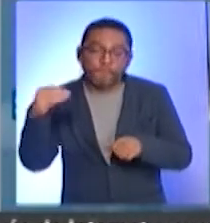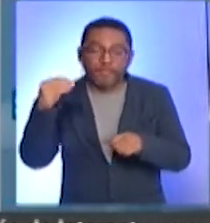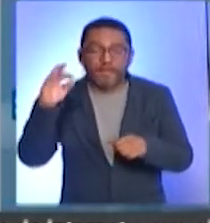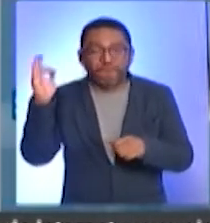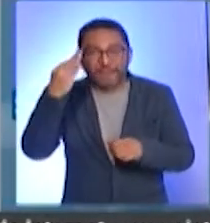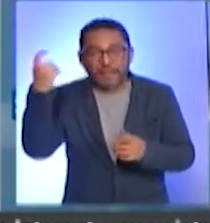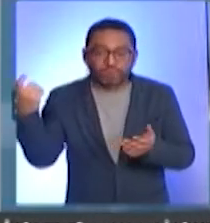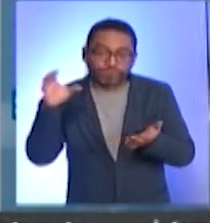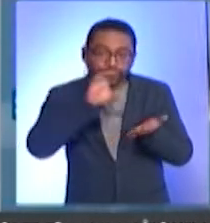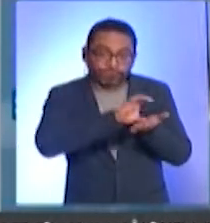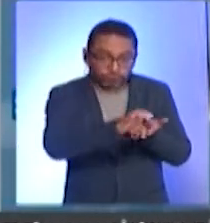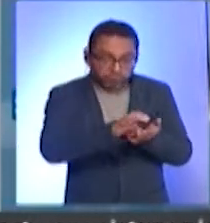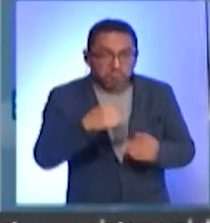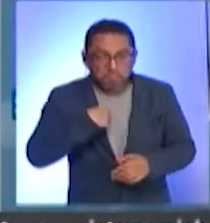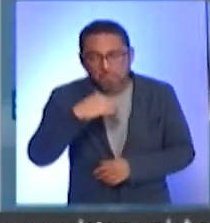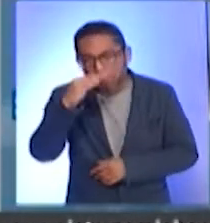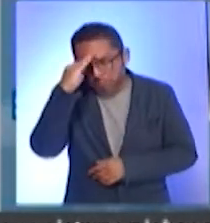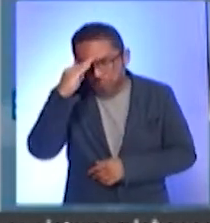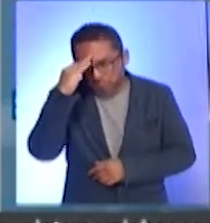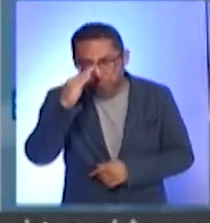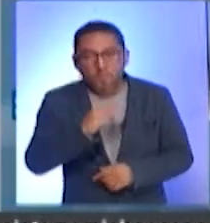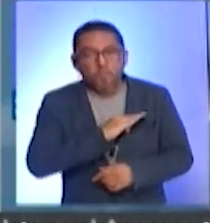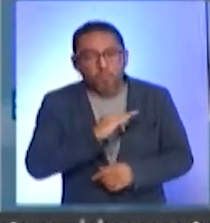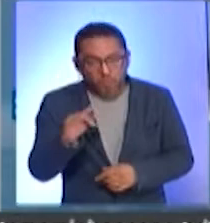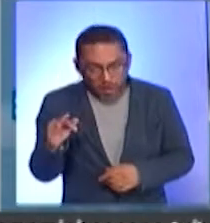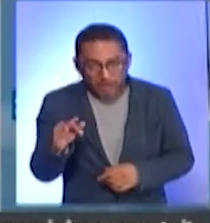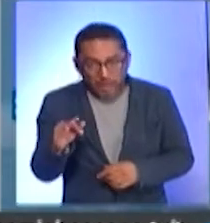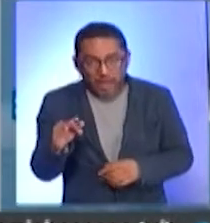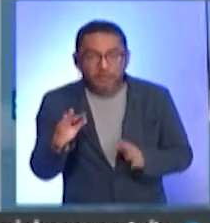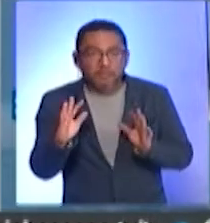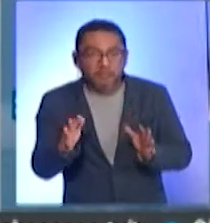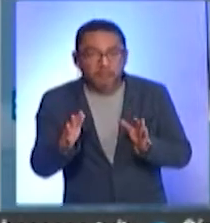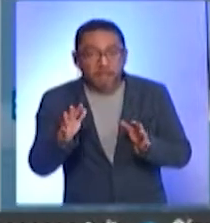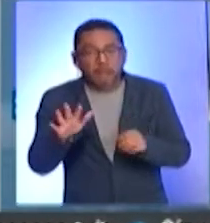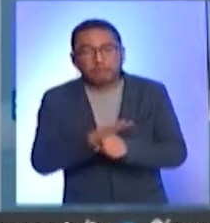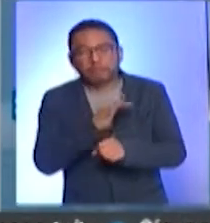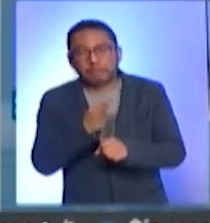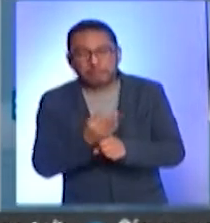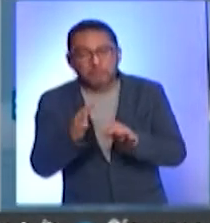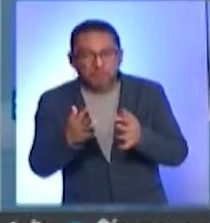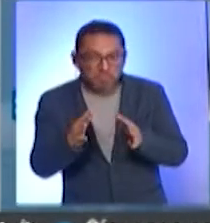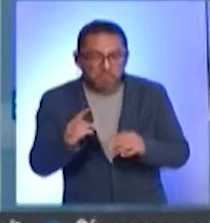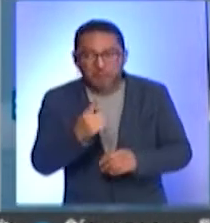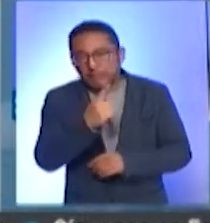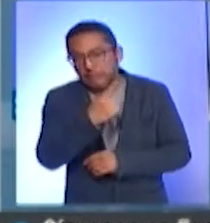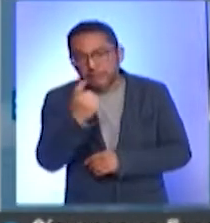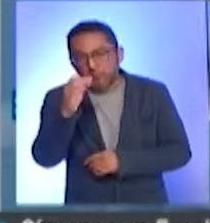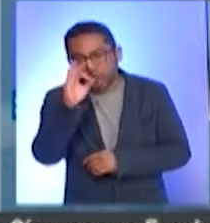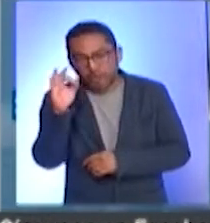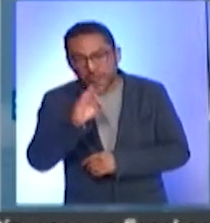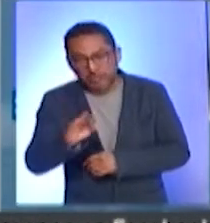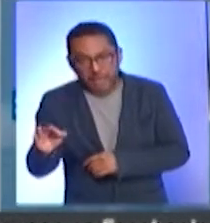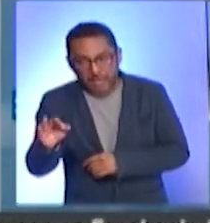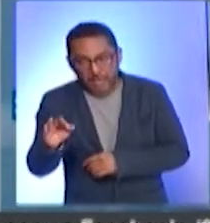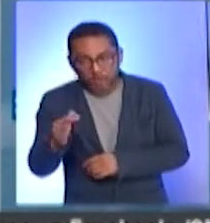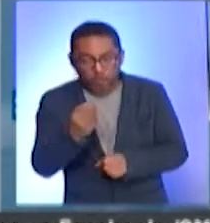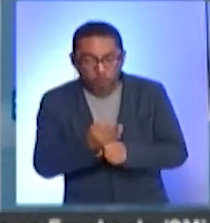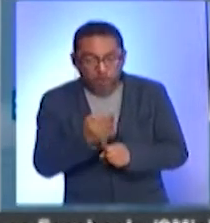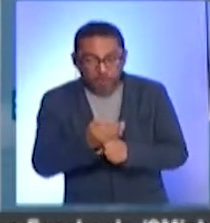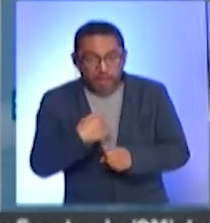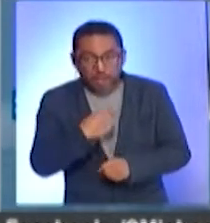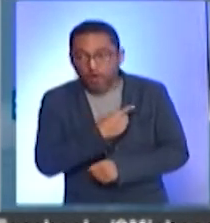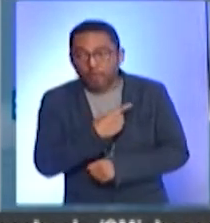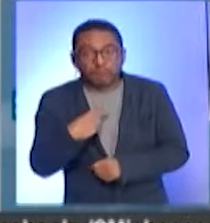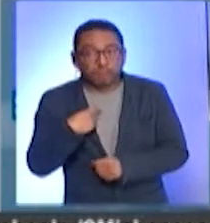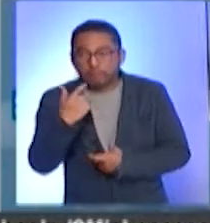consideramos que podríamos darle suficiencia al casi 100 por ciento de las obligaciones que ahorita no